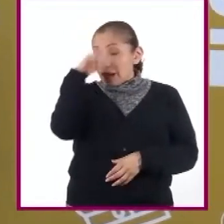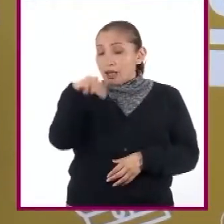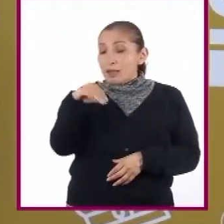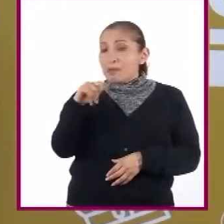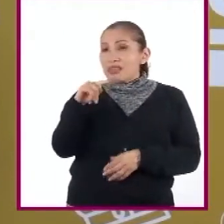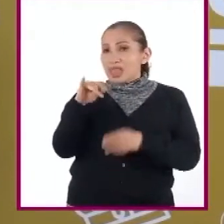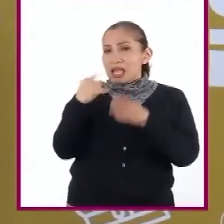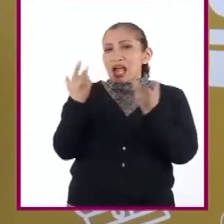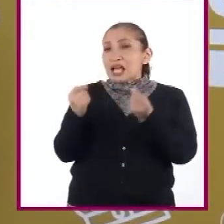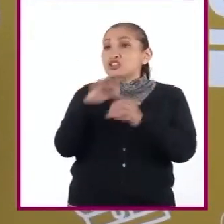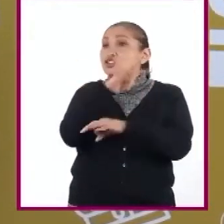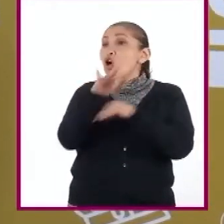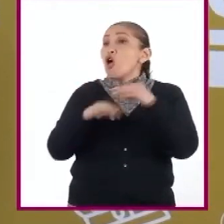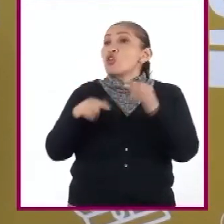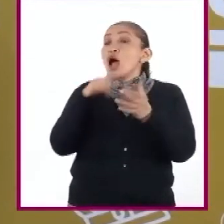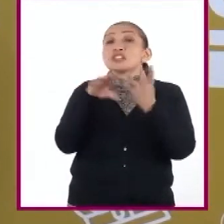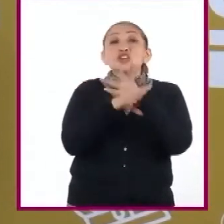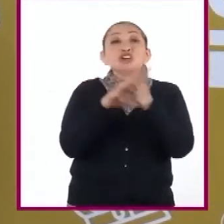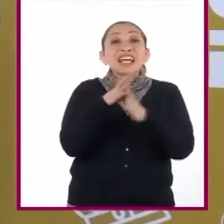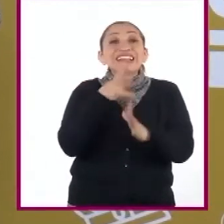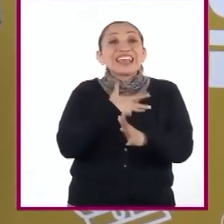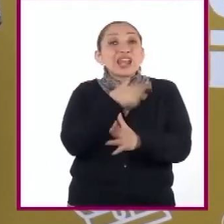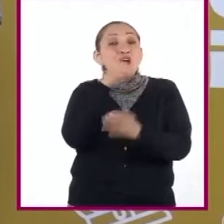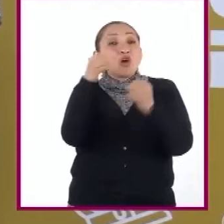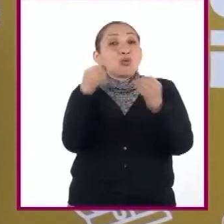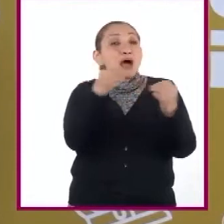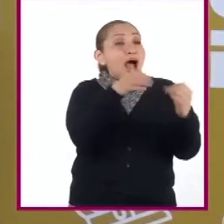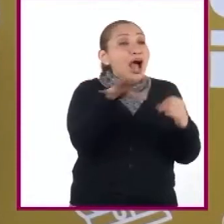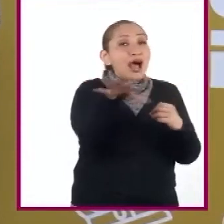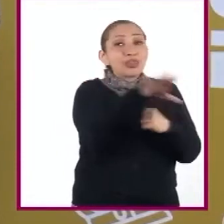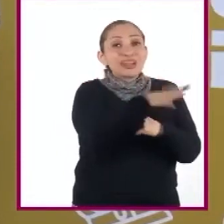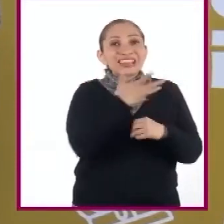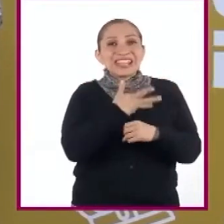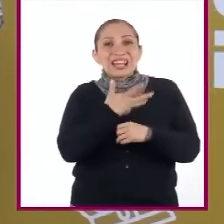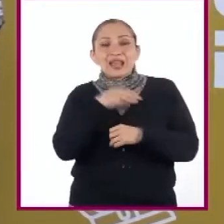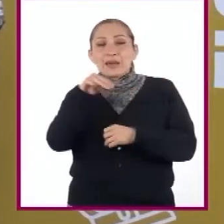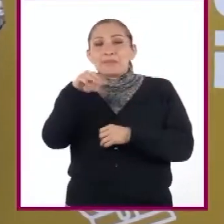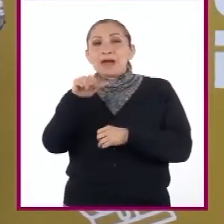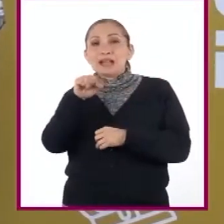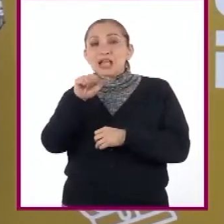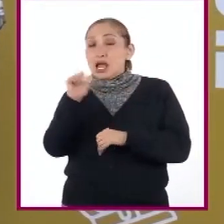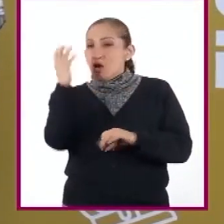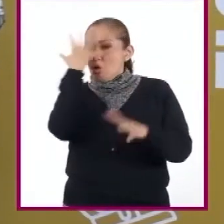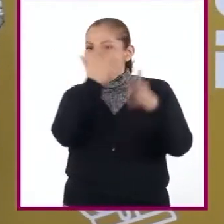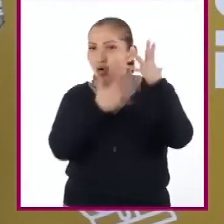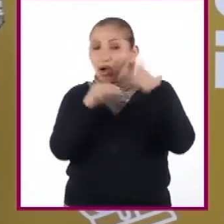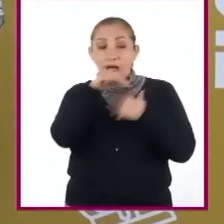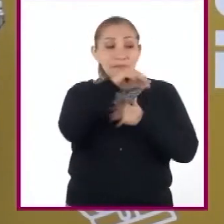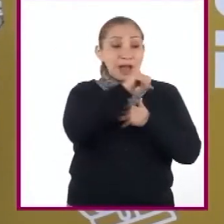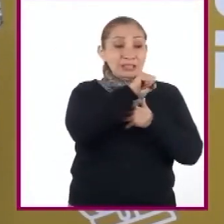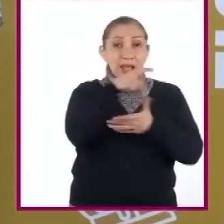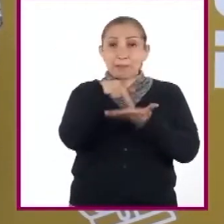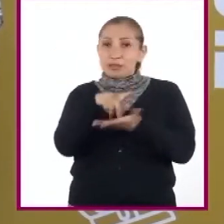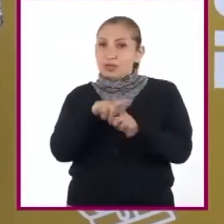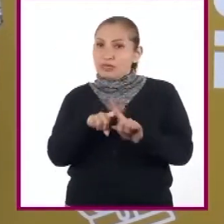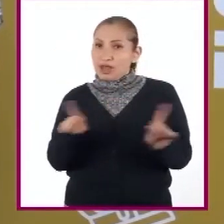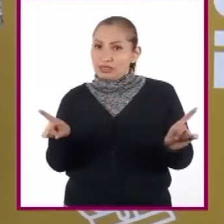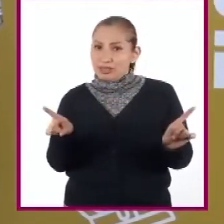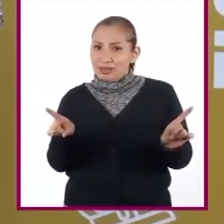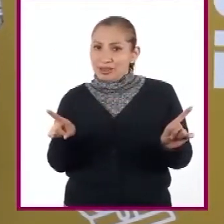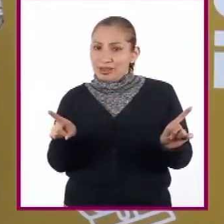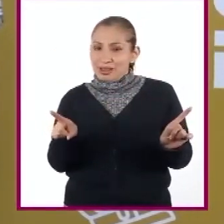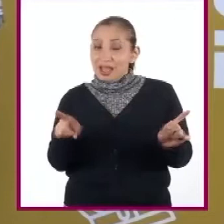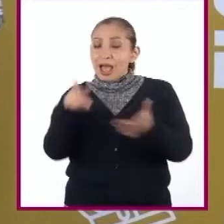es todo lo que ocupa un lugar en el espacio y posee masa. Es importante no confundir masa con peso. El peso